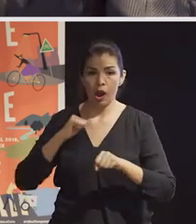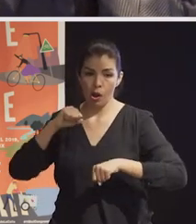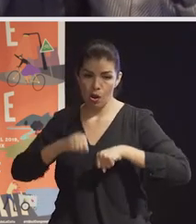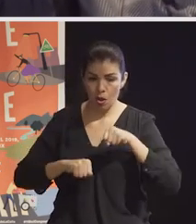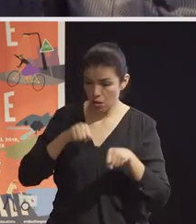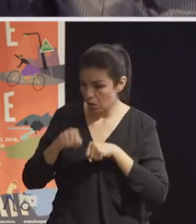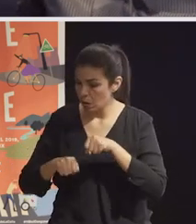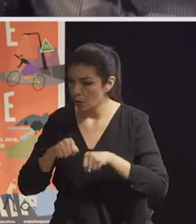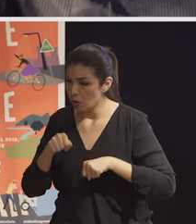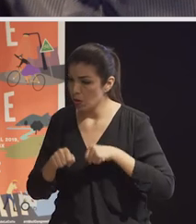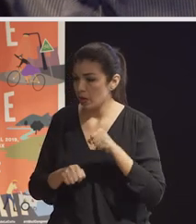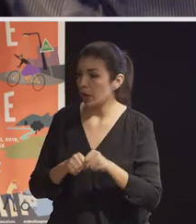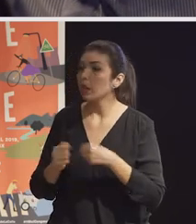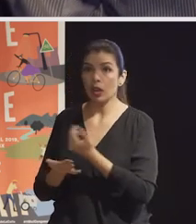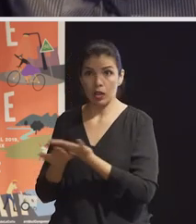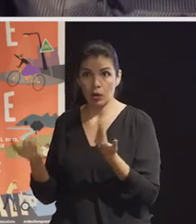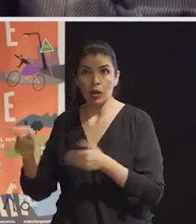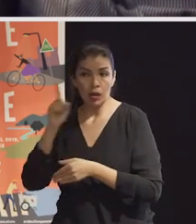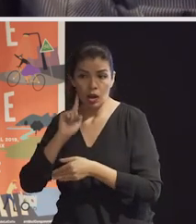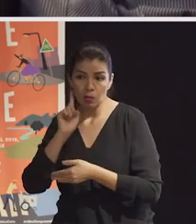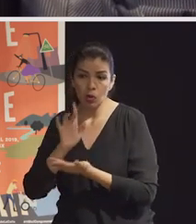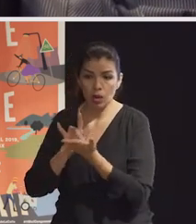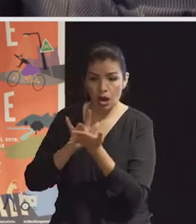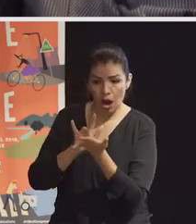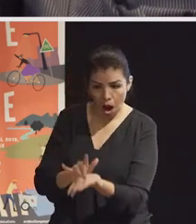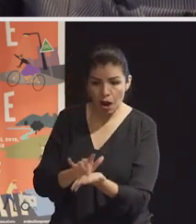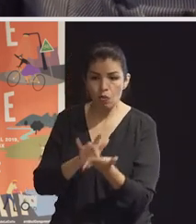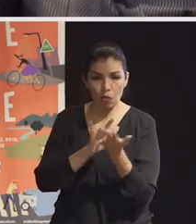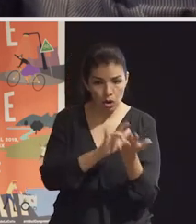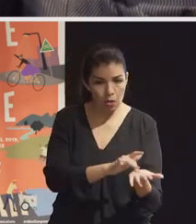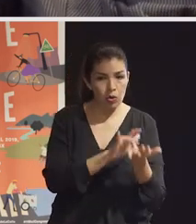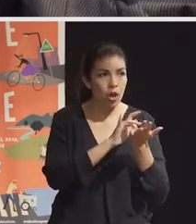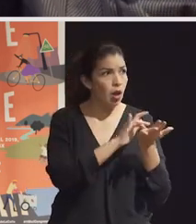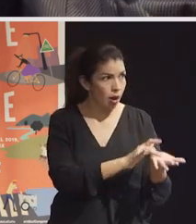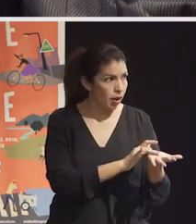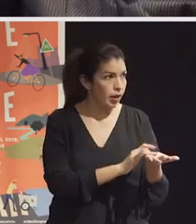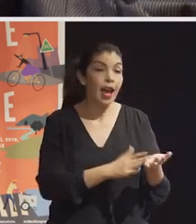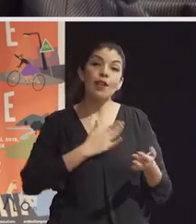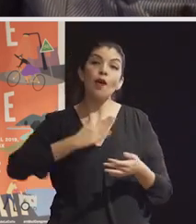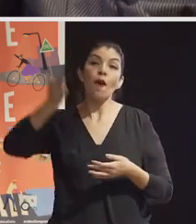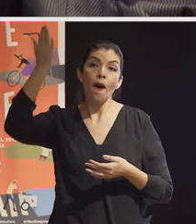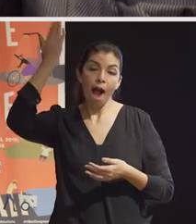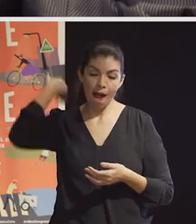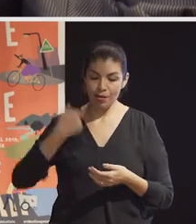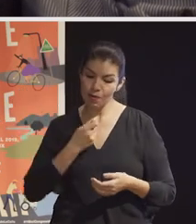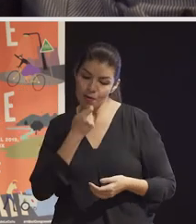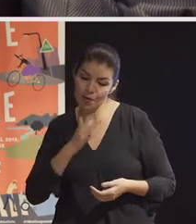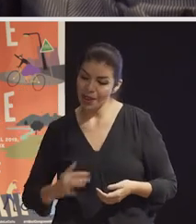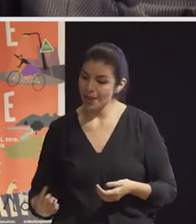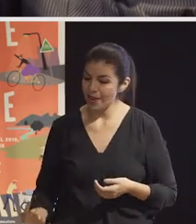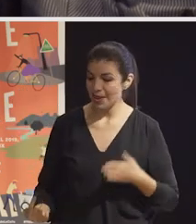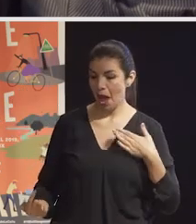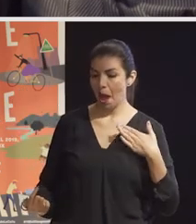comunidades y yo como la niña de los mandados de la casa andaba en bici pero realmente